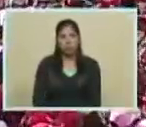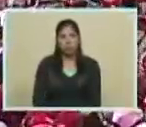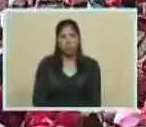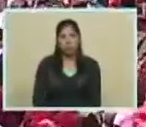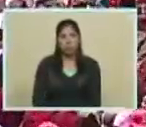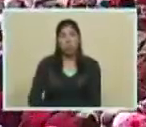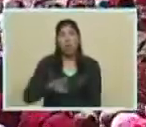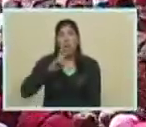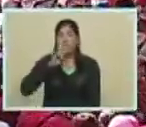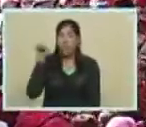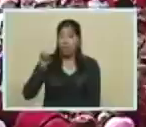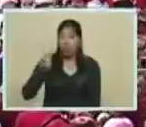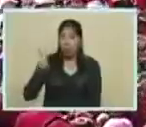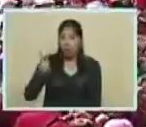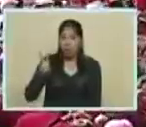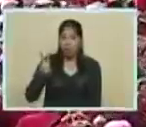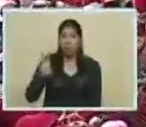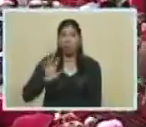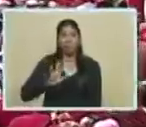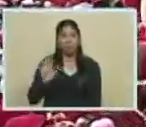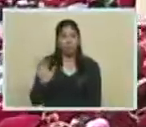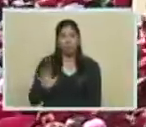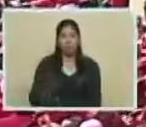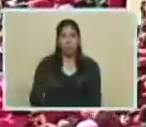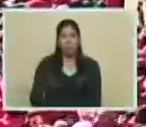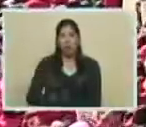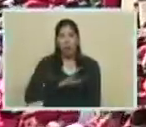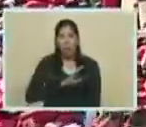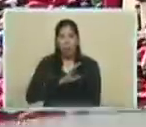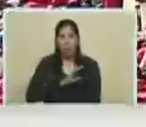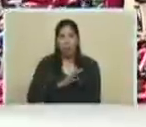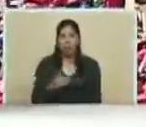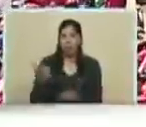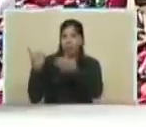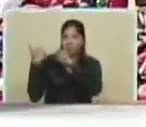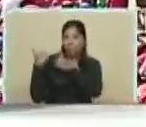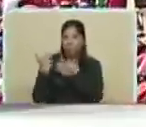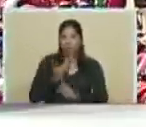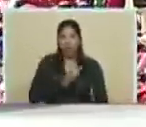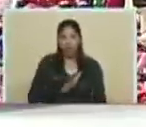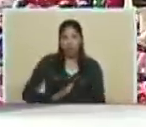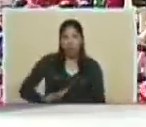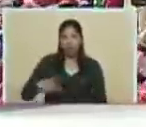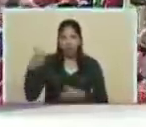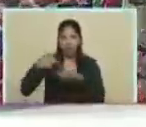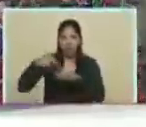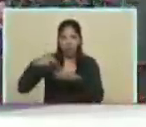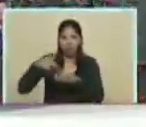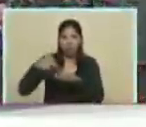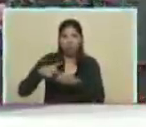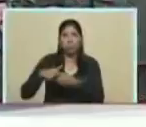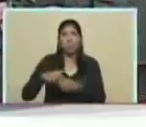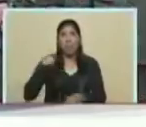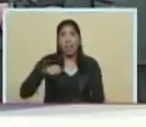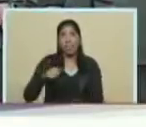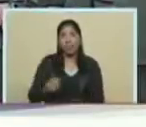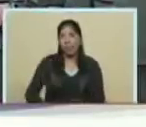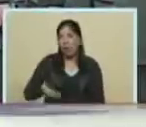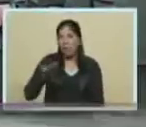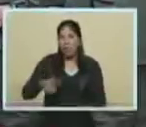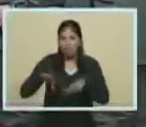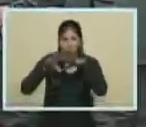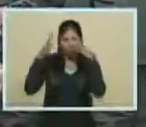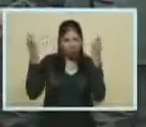que Venezuela pudiera rescatar su riqueza petrolera. Y hoy la riqueza natural más importante